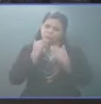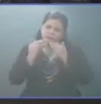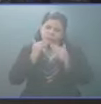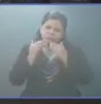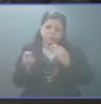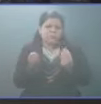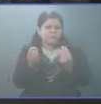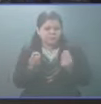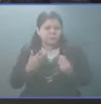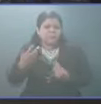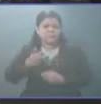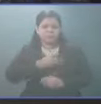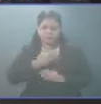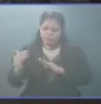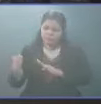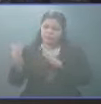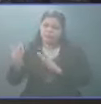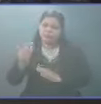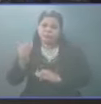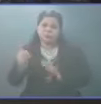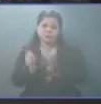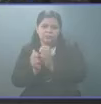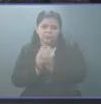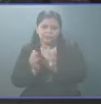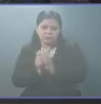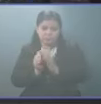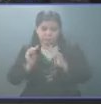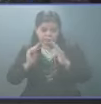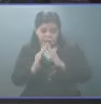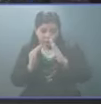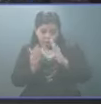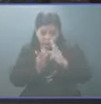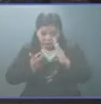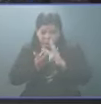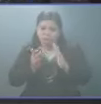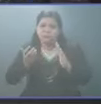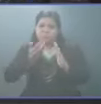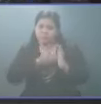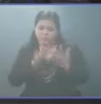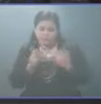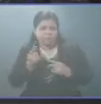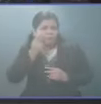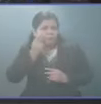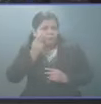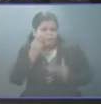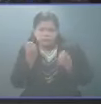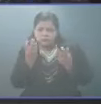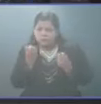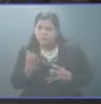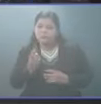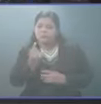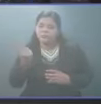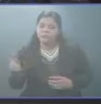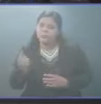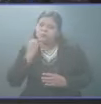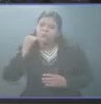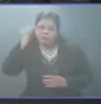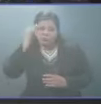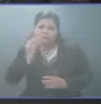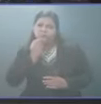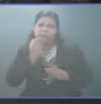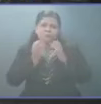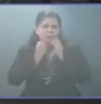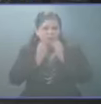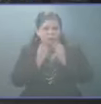de cómo debemos combatir el confinamiento o el que, bueno, andamos cuidando mucho a los adultos mayores. Hay